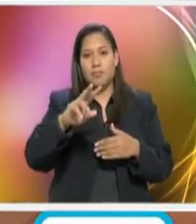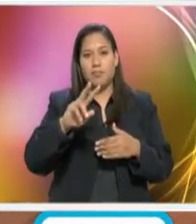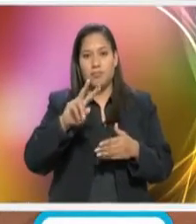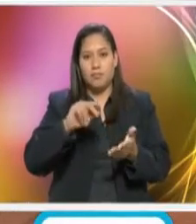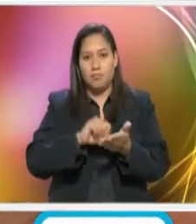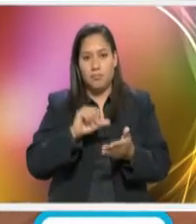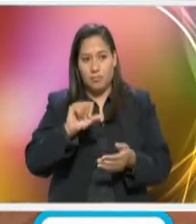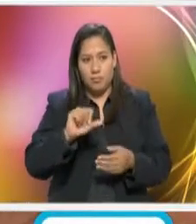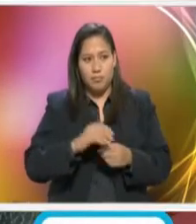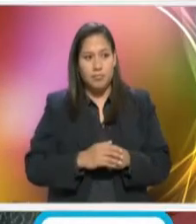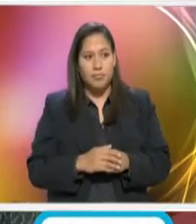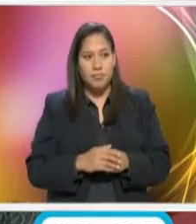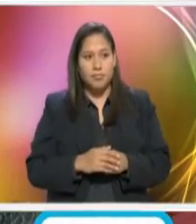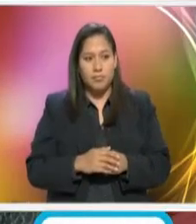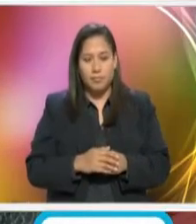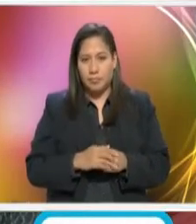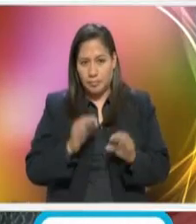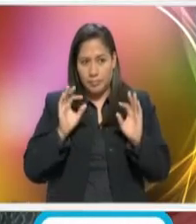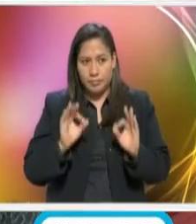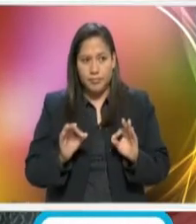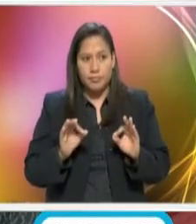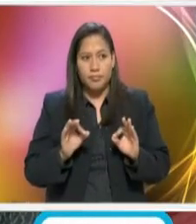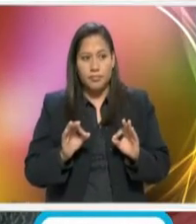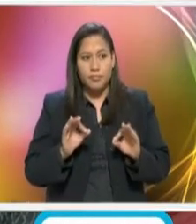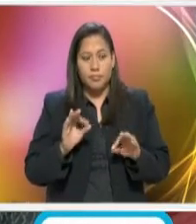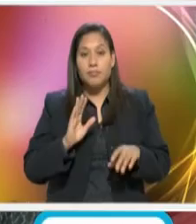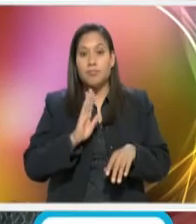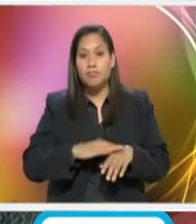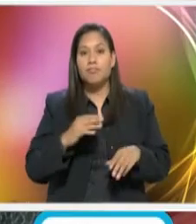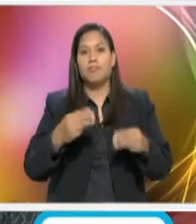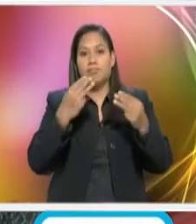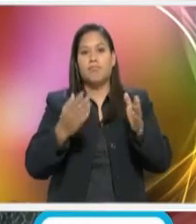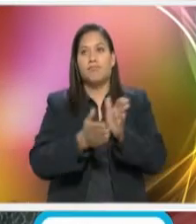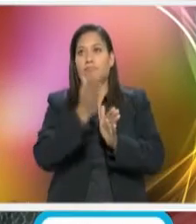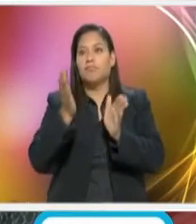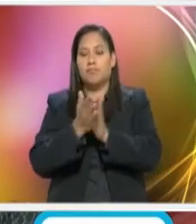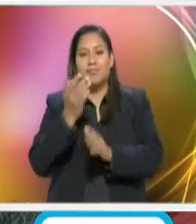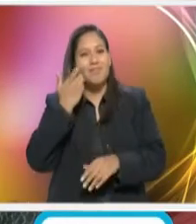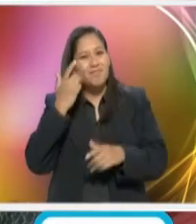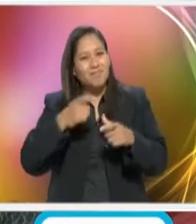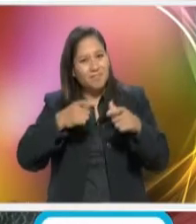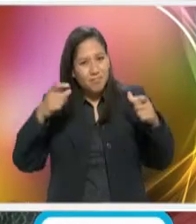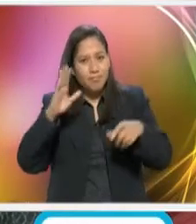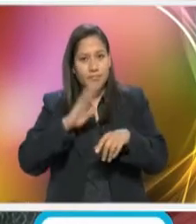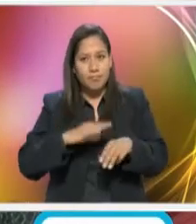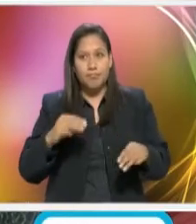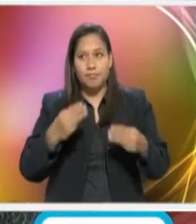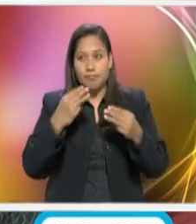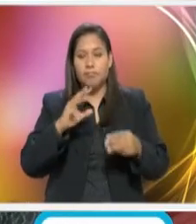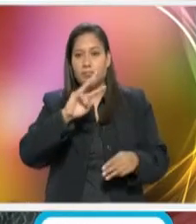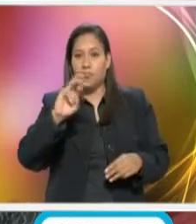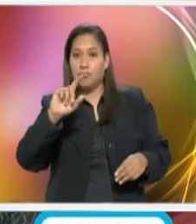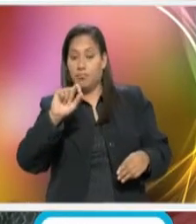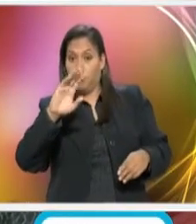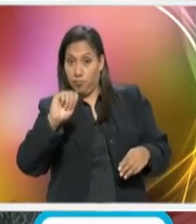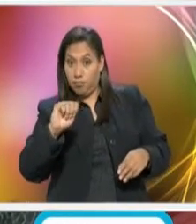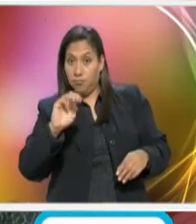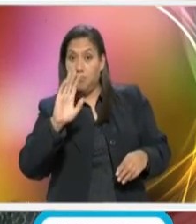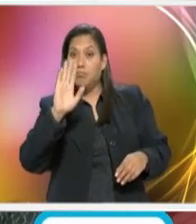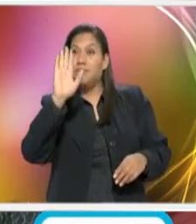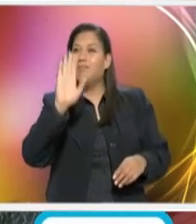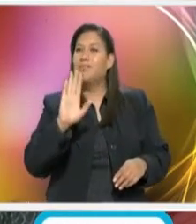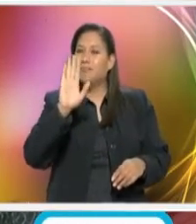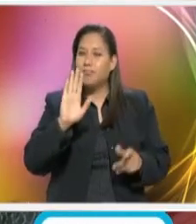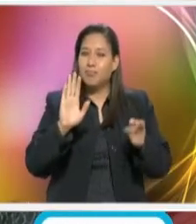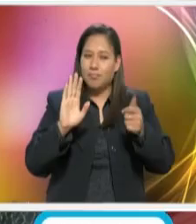Mira, uno de nuestros ejes también es hacer más mercados. Queremos que tengamos más centros de abasto. 329 pareciera